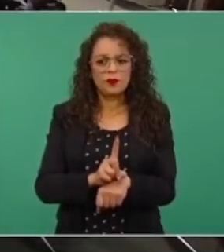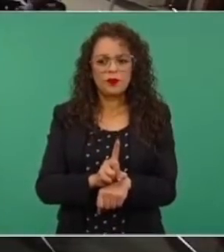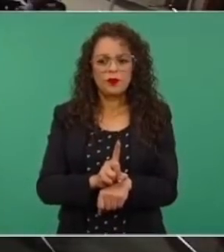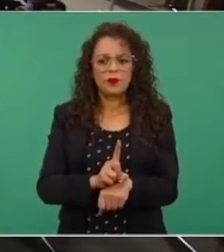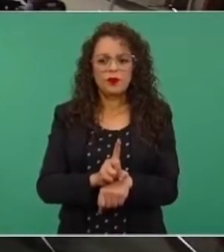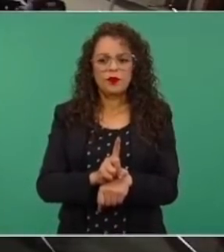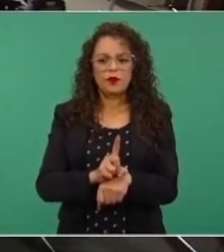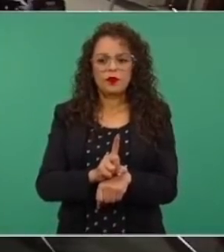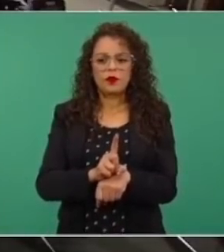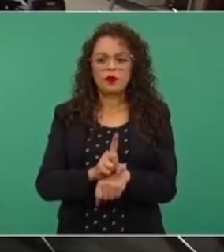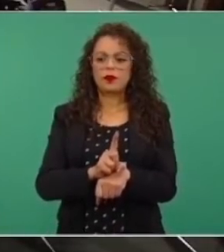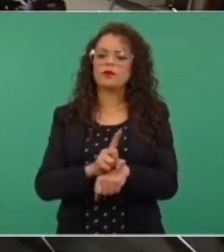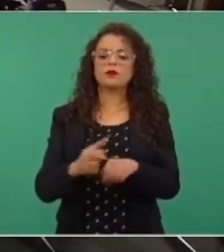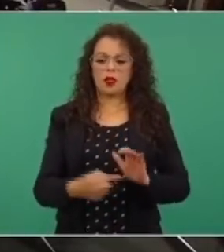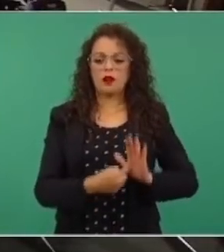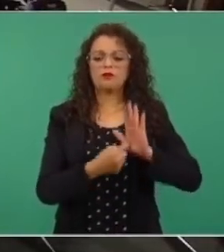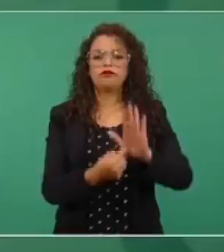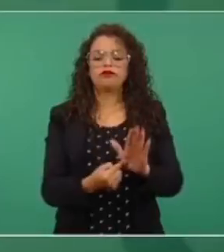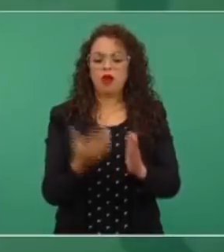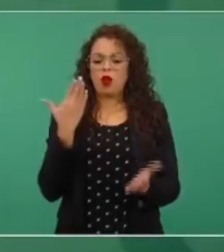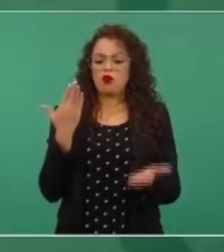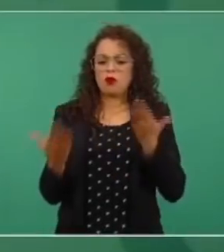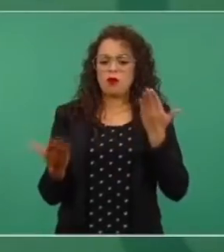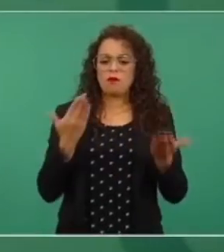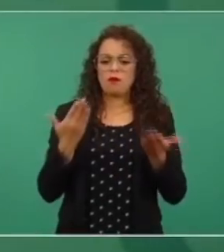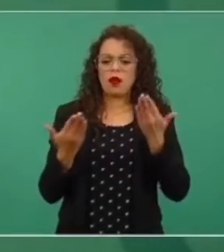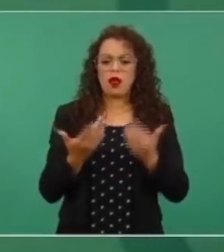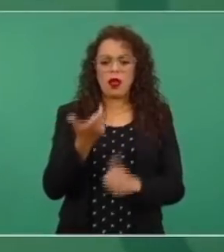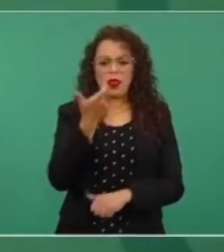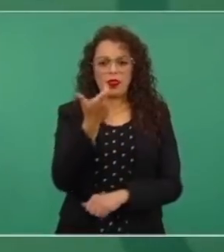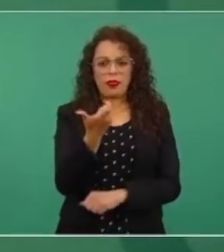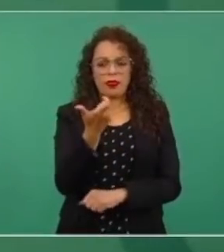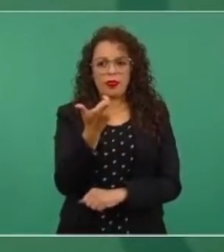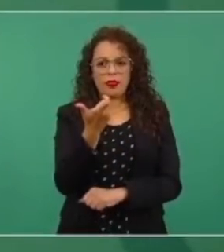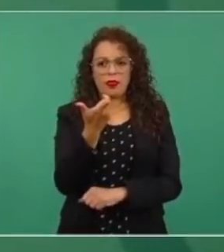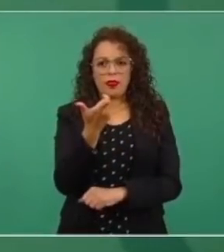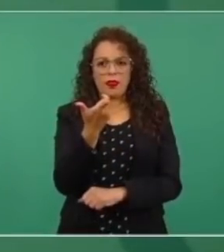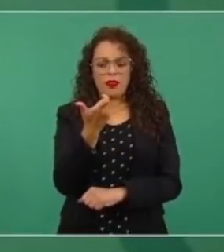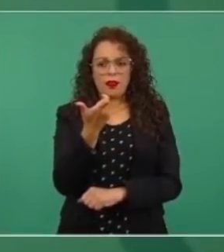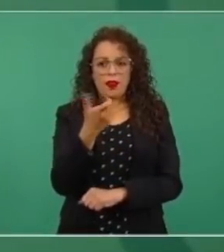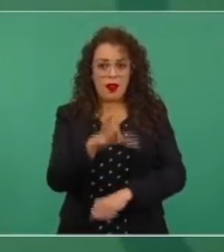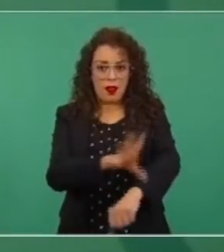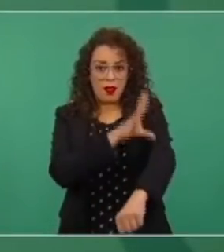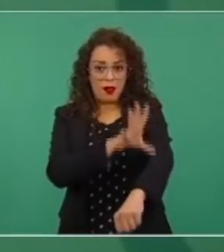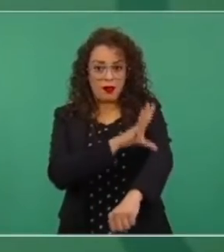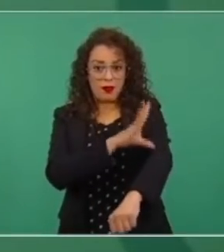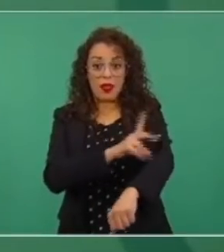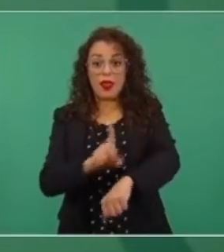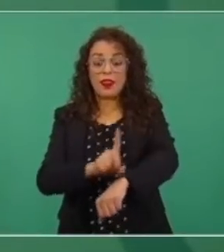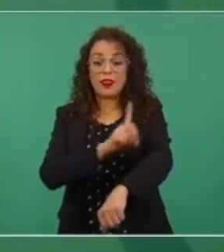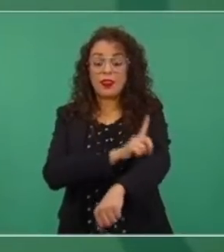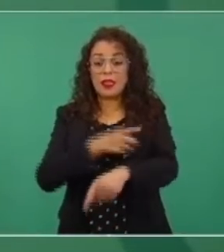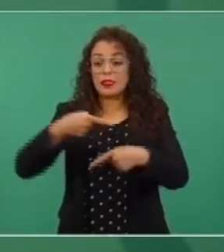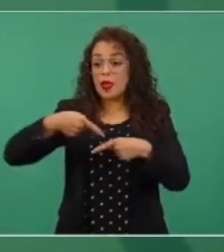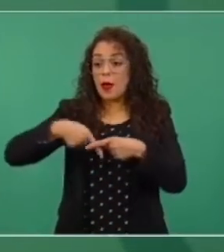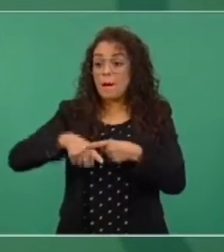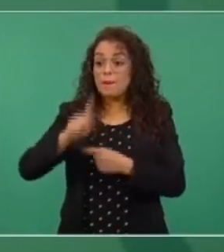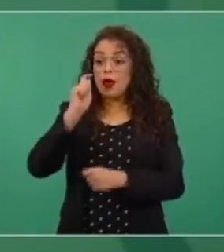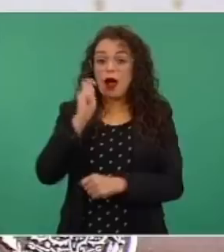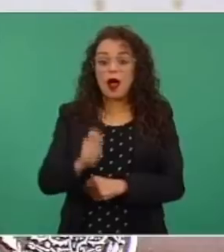la comparación de los precios de la energía eléctrica desde que empezó la política